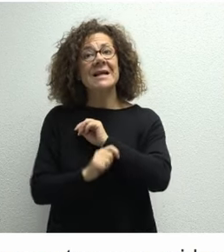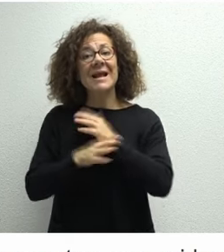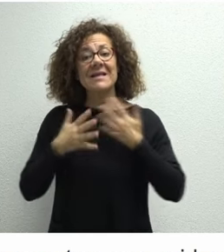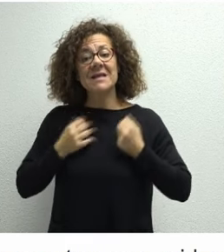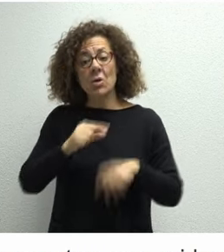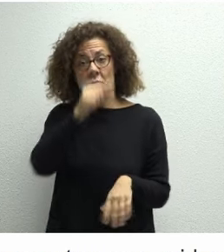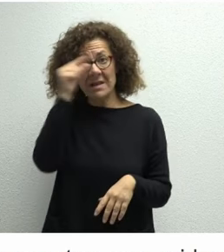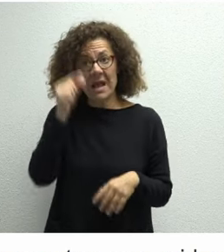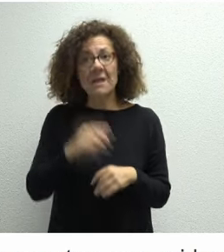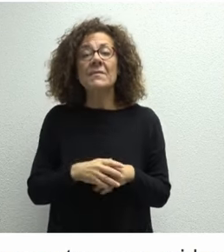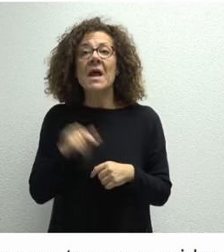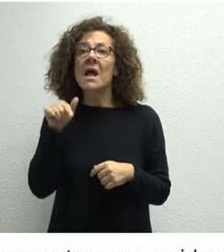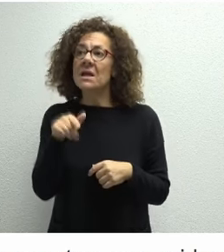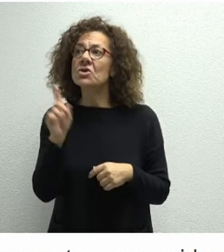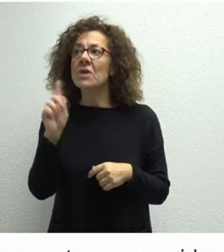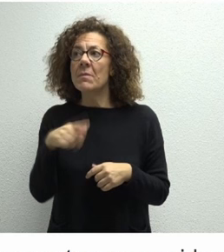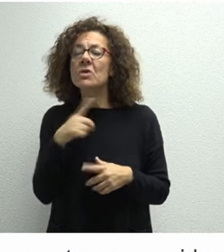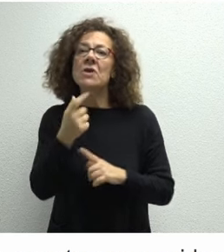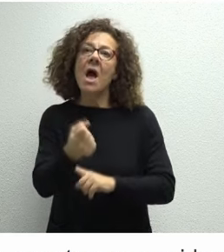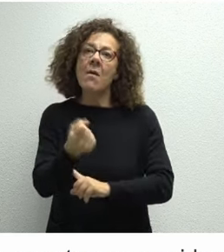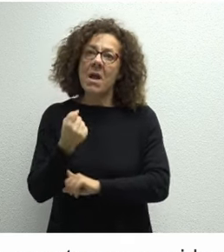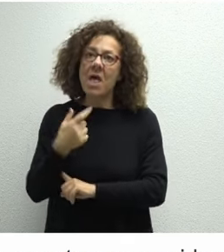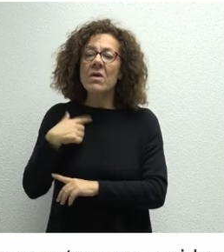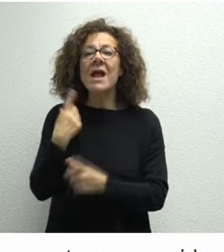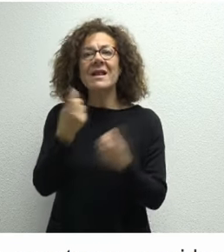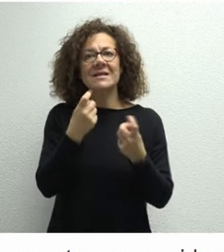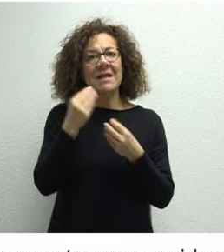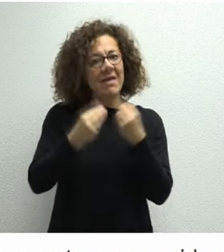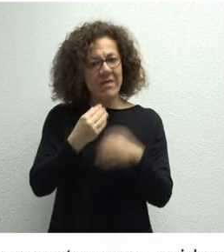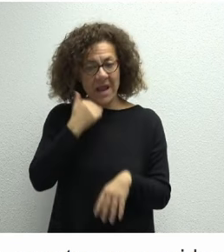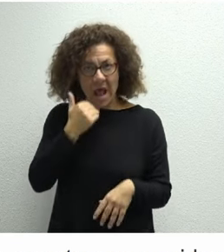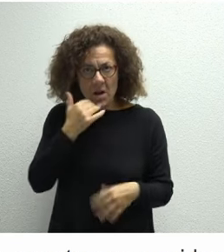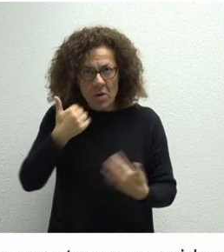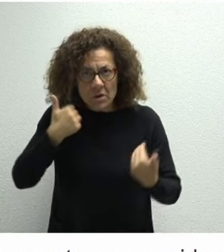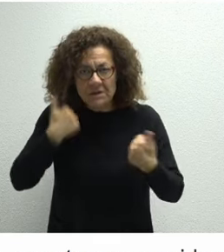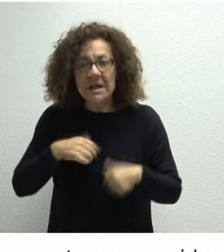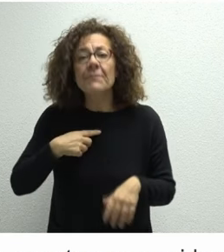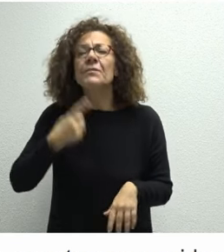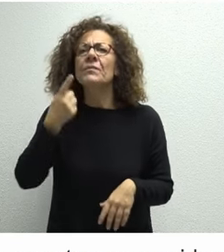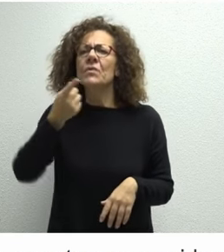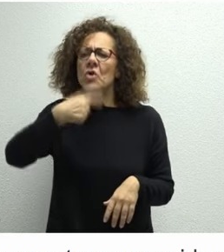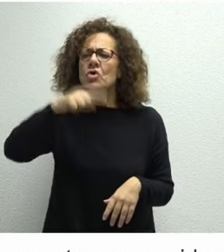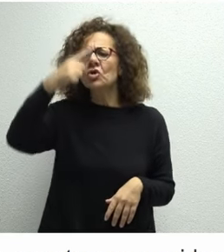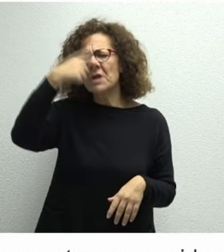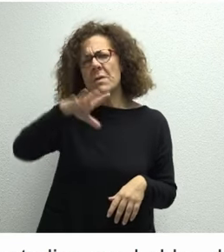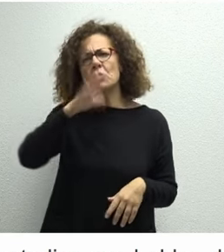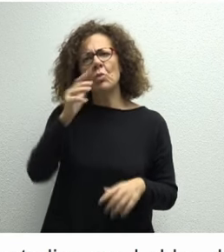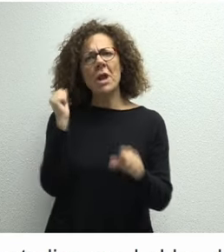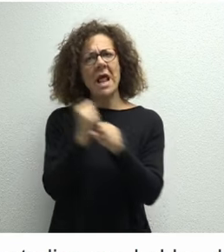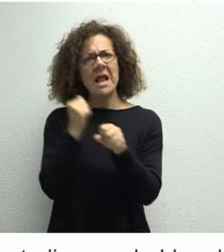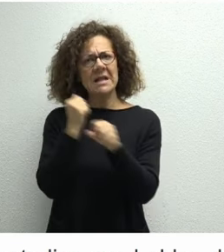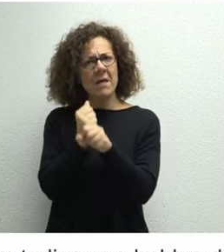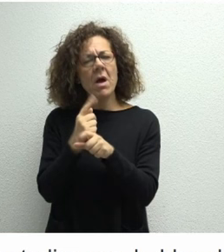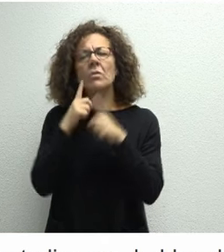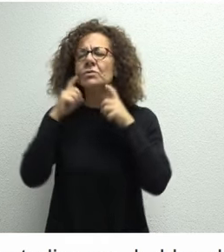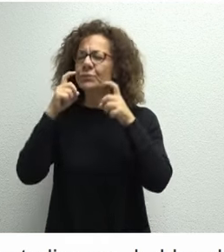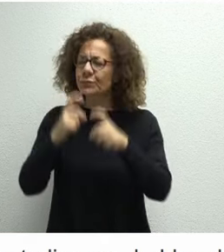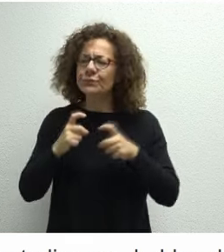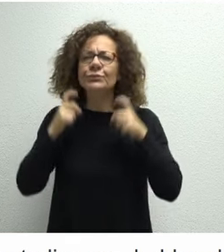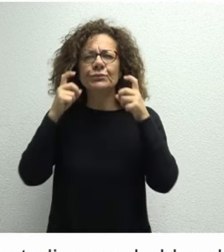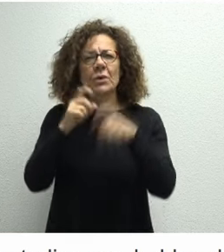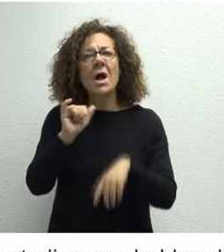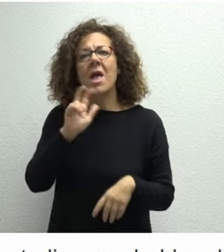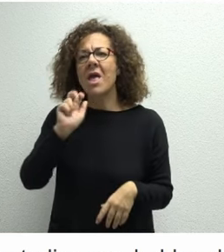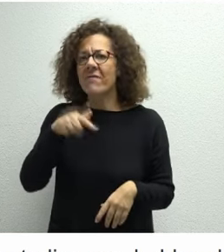Mental y era lo que también nos avalaba un poco a la necesidad de hacer algo vale somos conscientes un poco por el trabajo incansable infatigable que hace